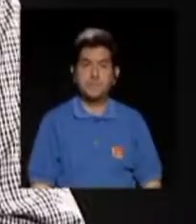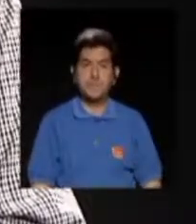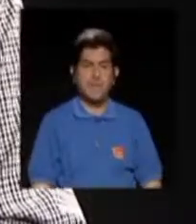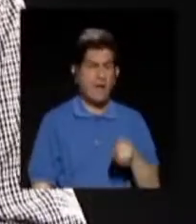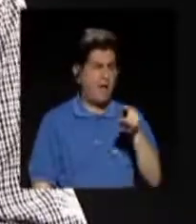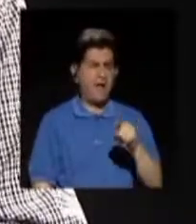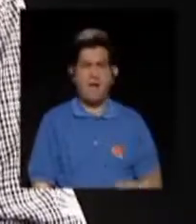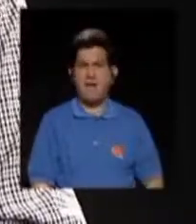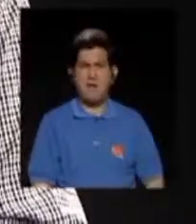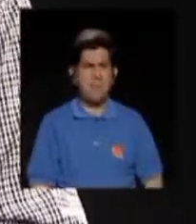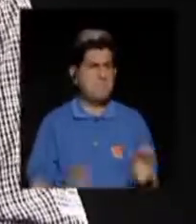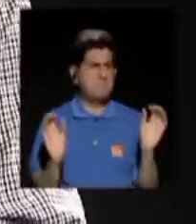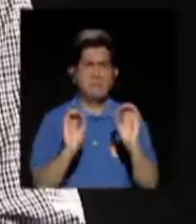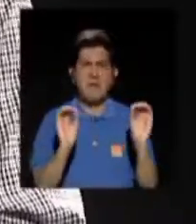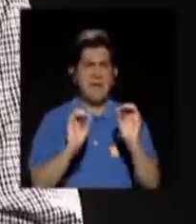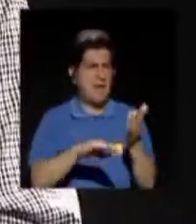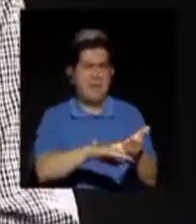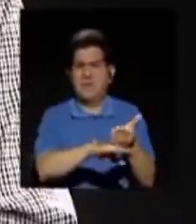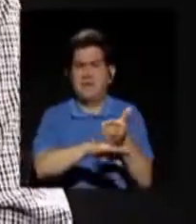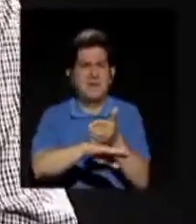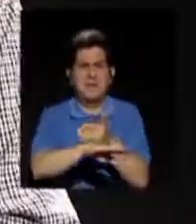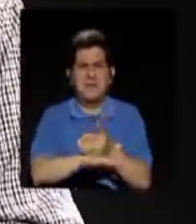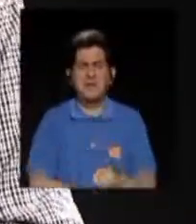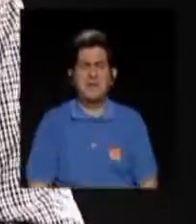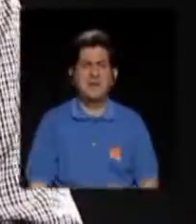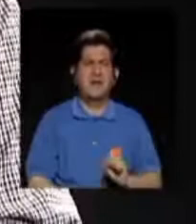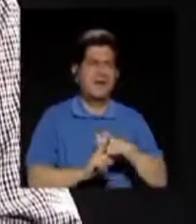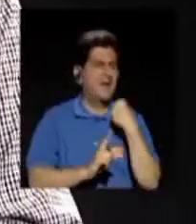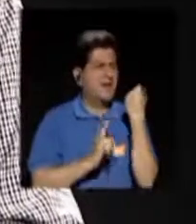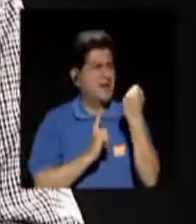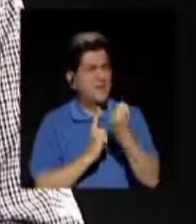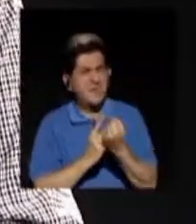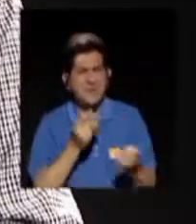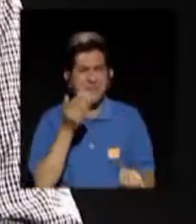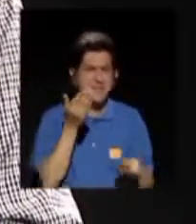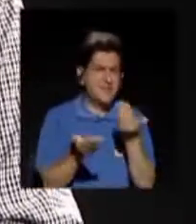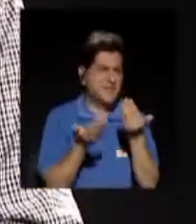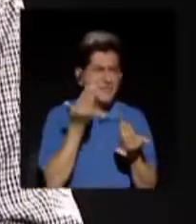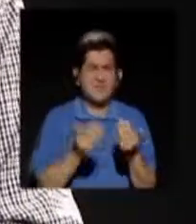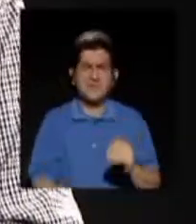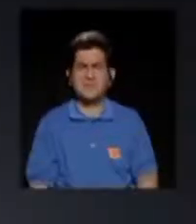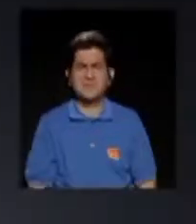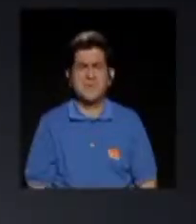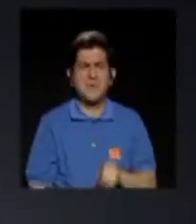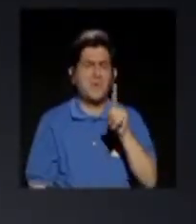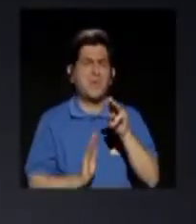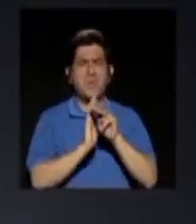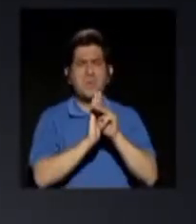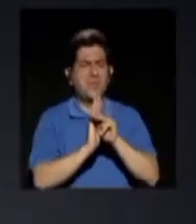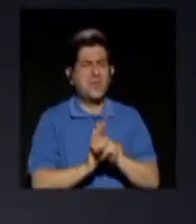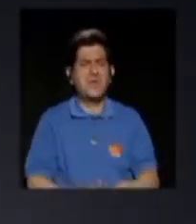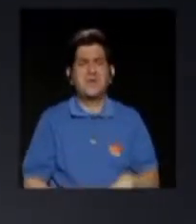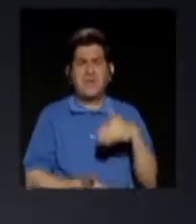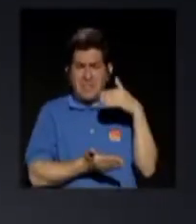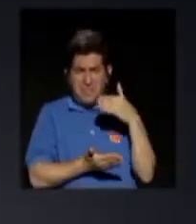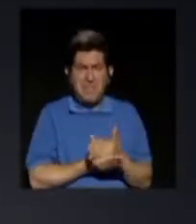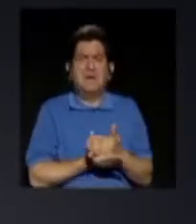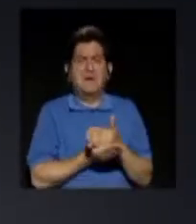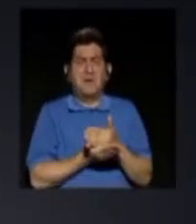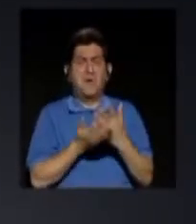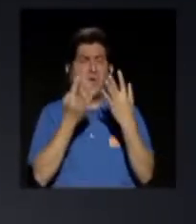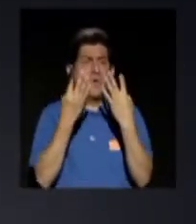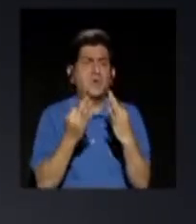se iba para ningún lugar y estaba en ese modelo de no ir y más bien